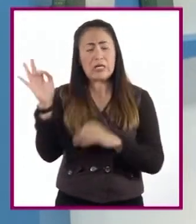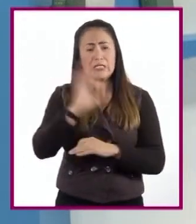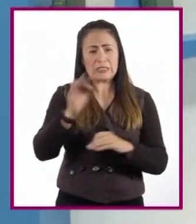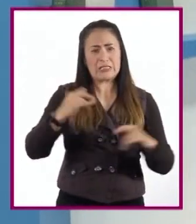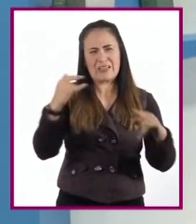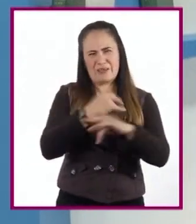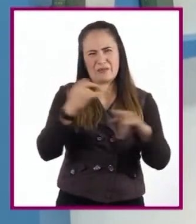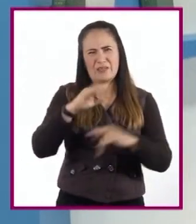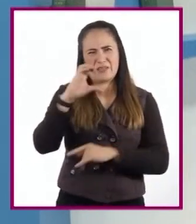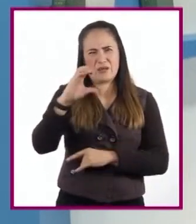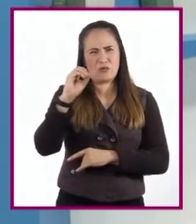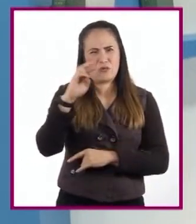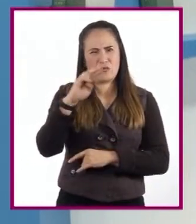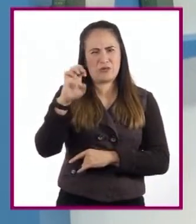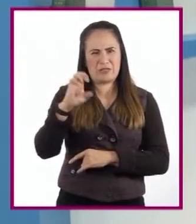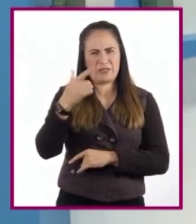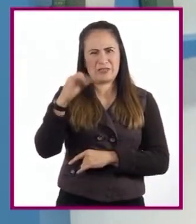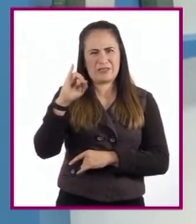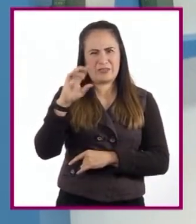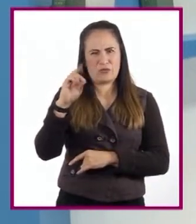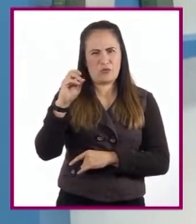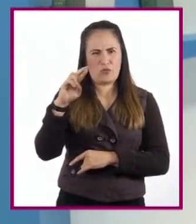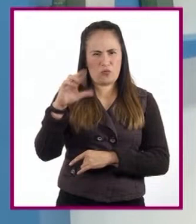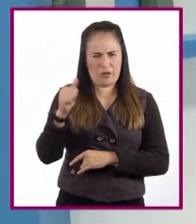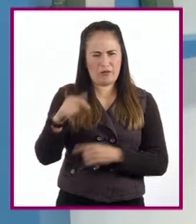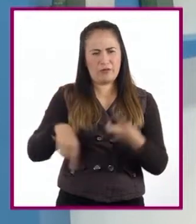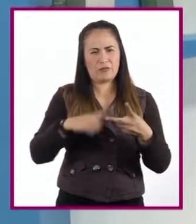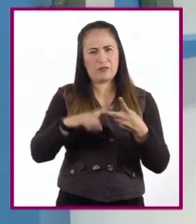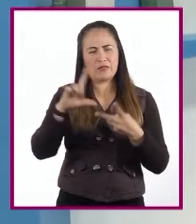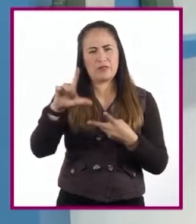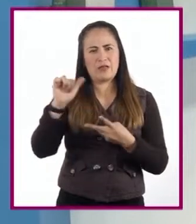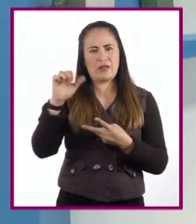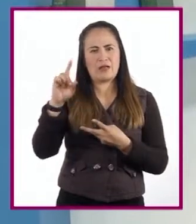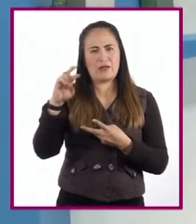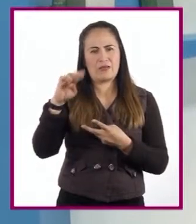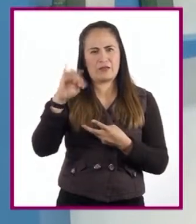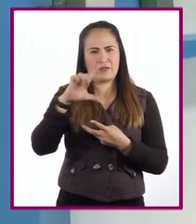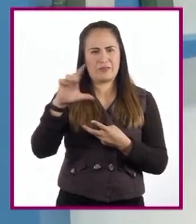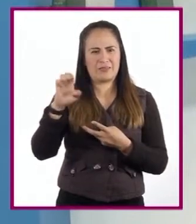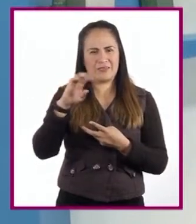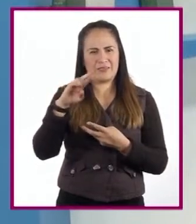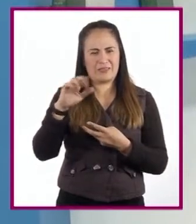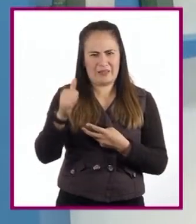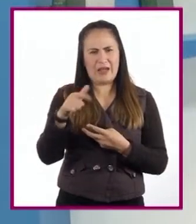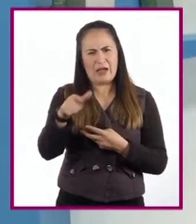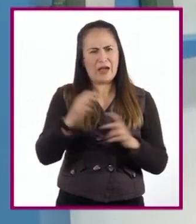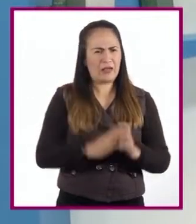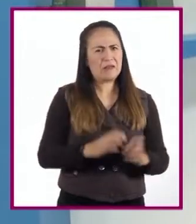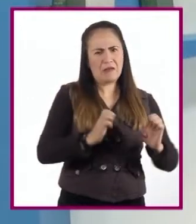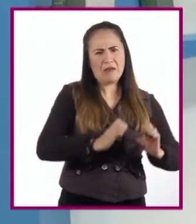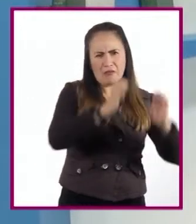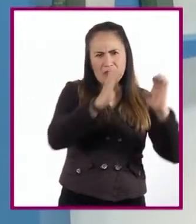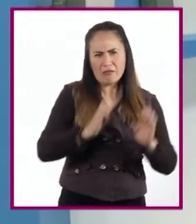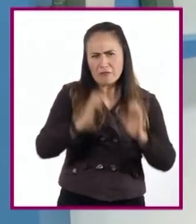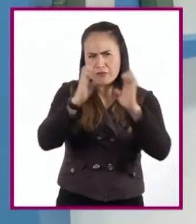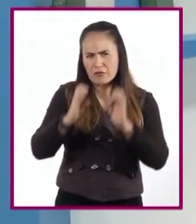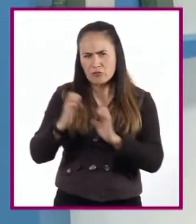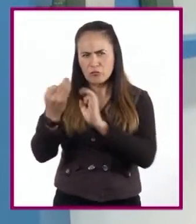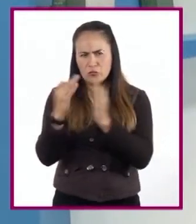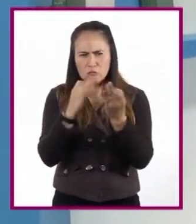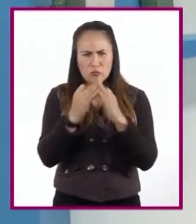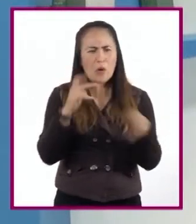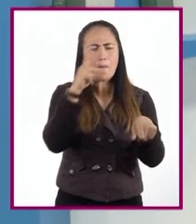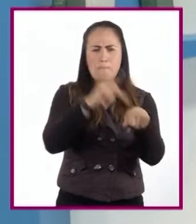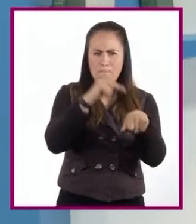La Ladrillera, en las laderas bajas de la serranía del Ajusco, donde se observan restos de unidades habitacionales construidas con